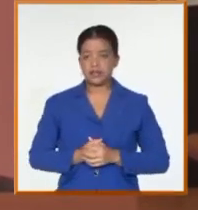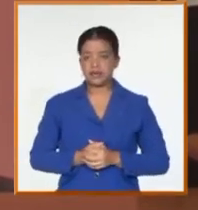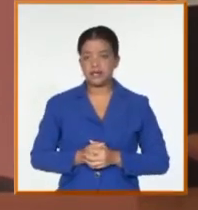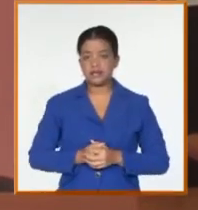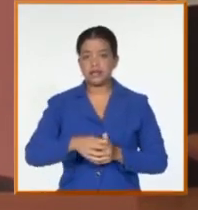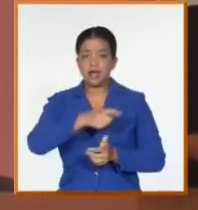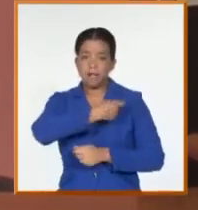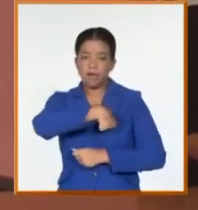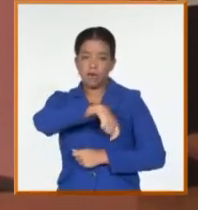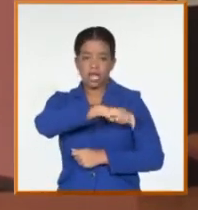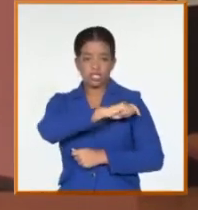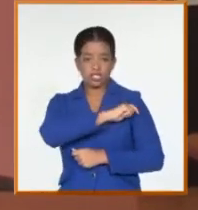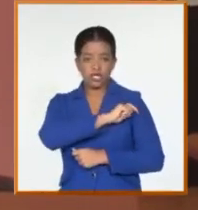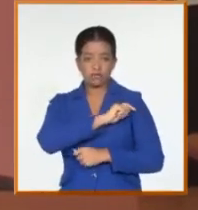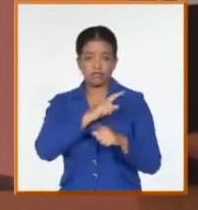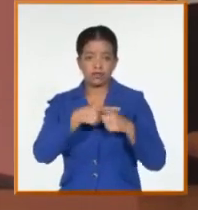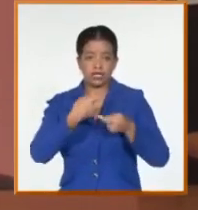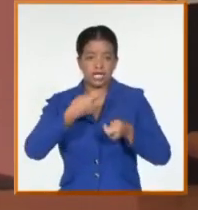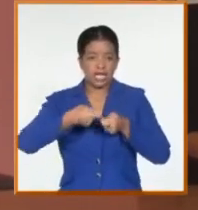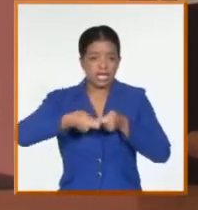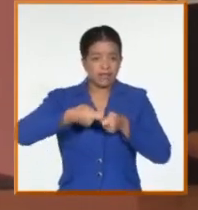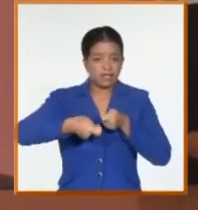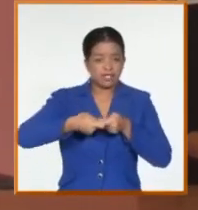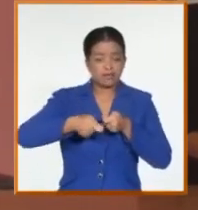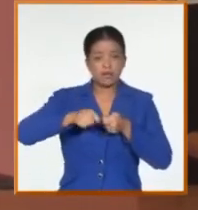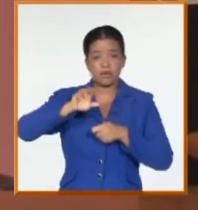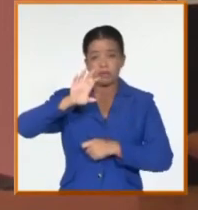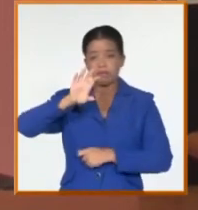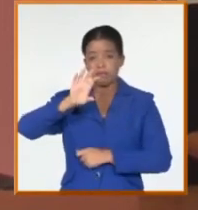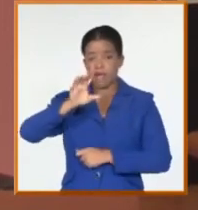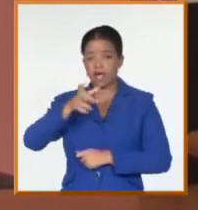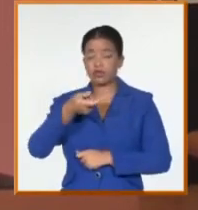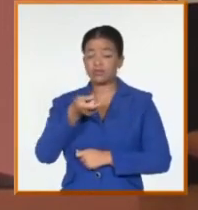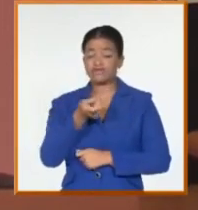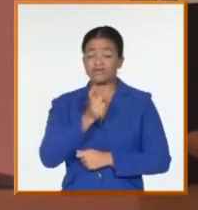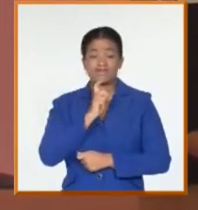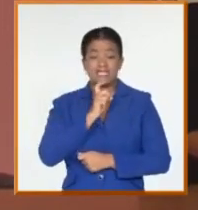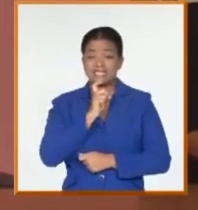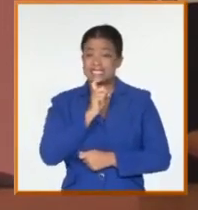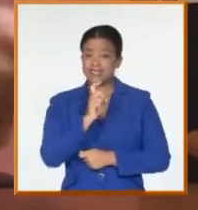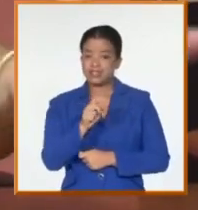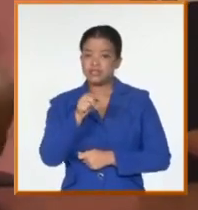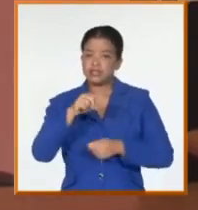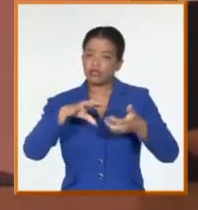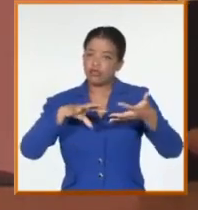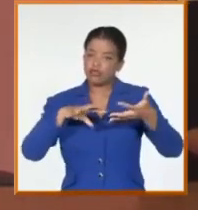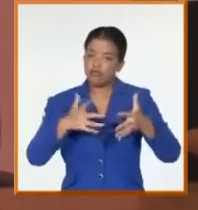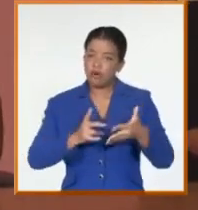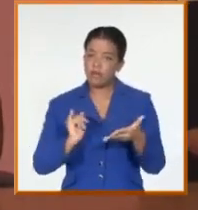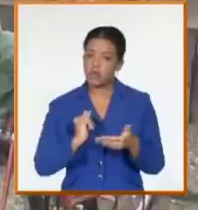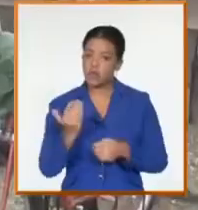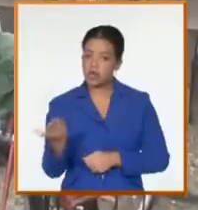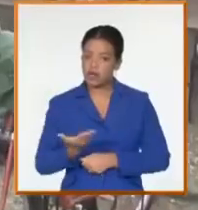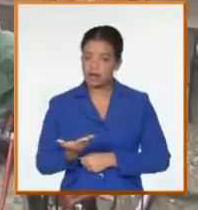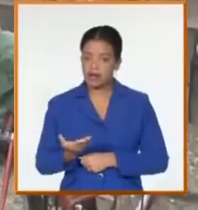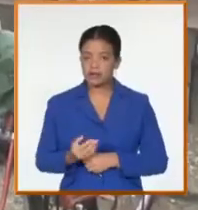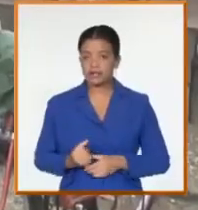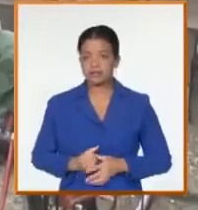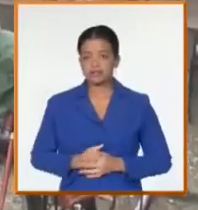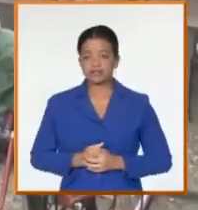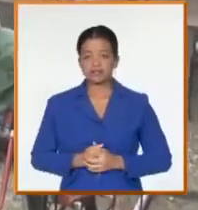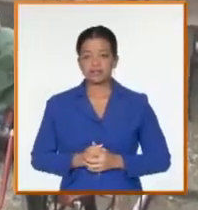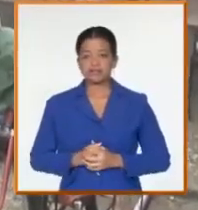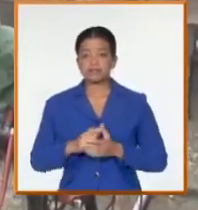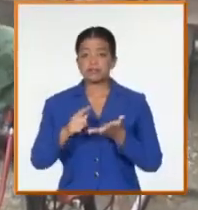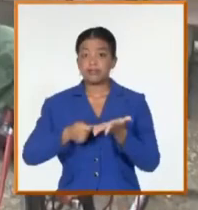retirarlo ahí el efectivo tanto los cajeros como en el banco se está haciendo a veces un poco difícil y esto es una vía para agilizar un poquito ese trámite el pago